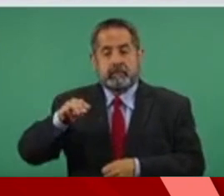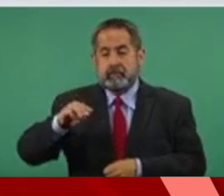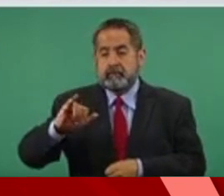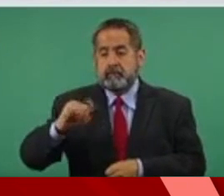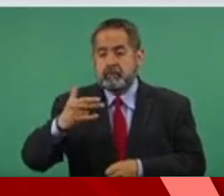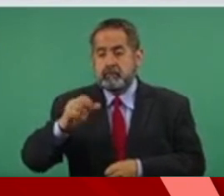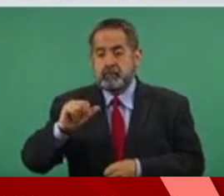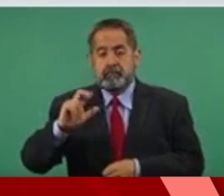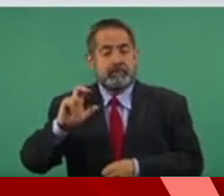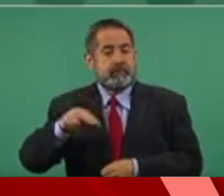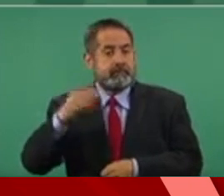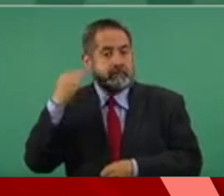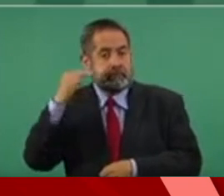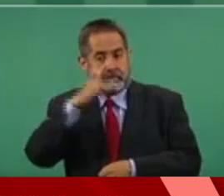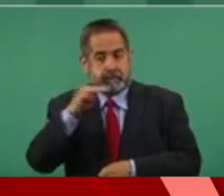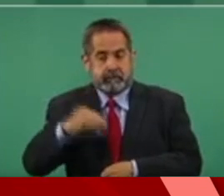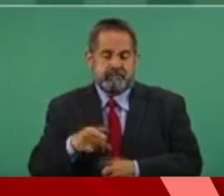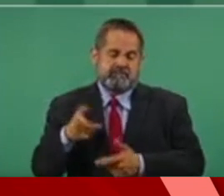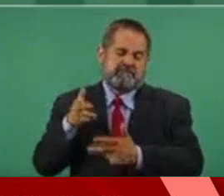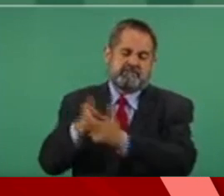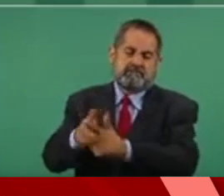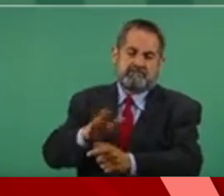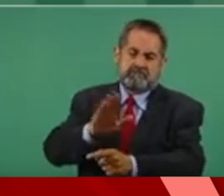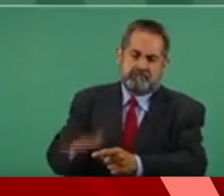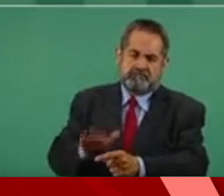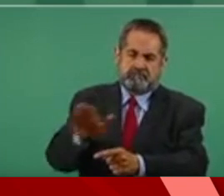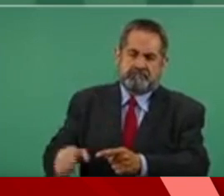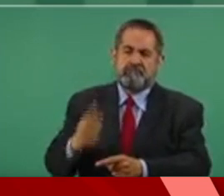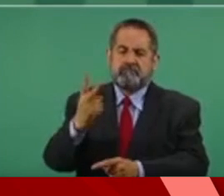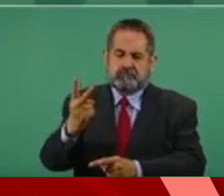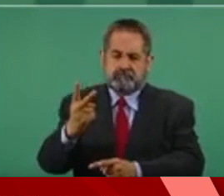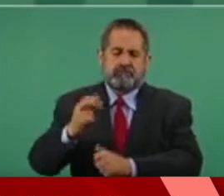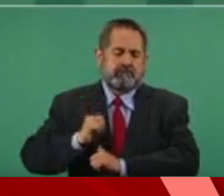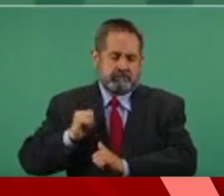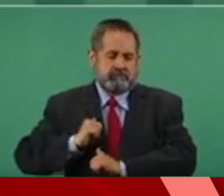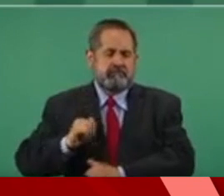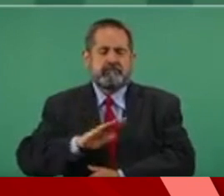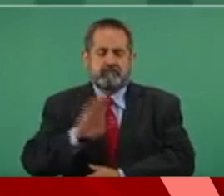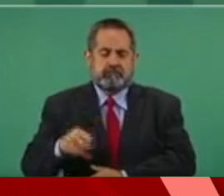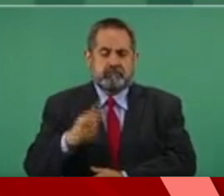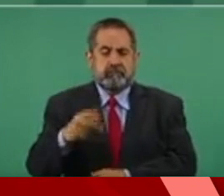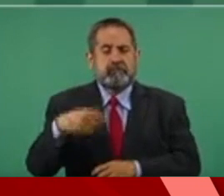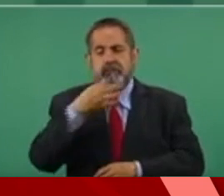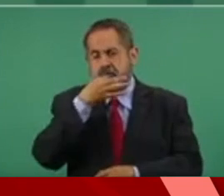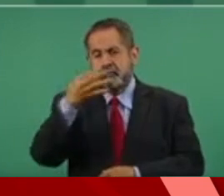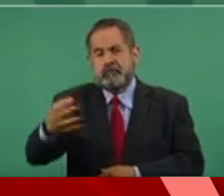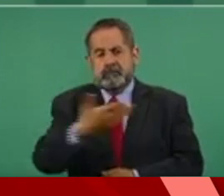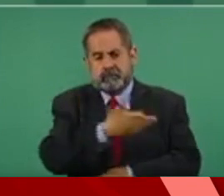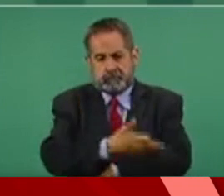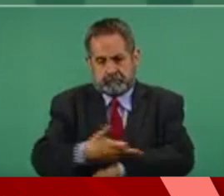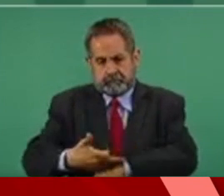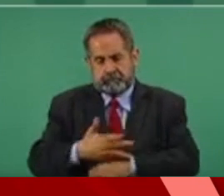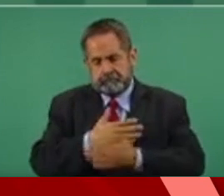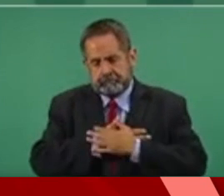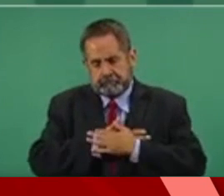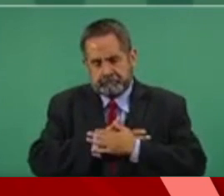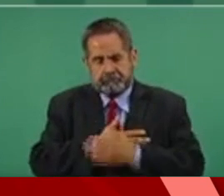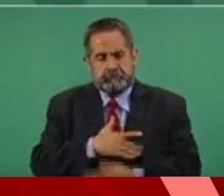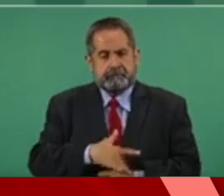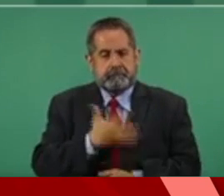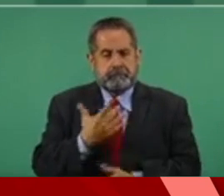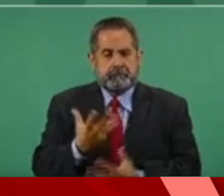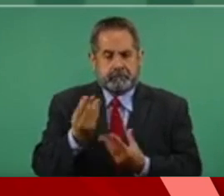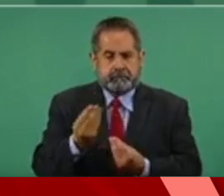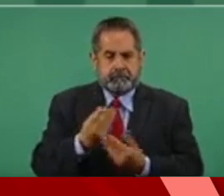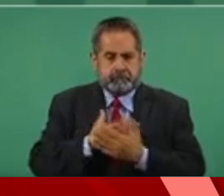asesinaron a dos envió a sus familiares mis condolencias mi solidaridad